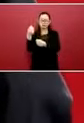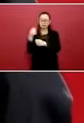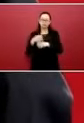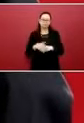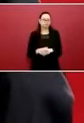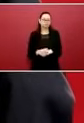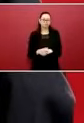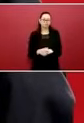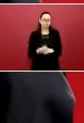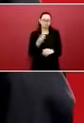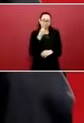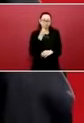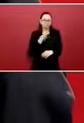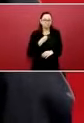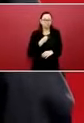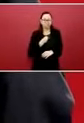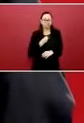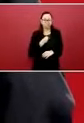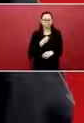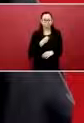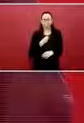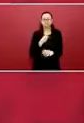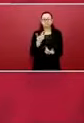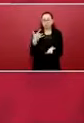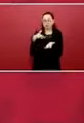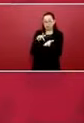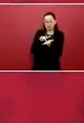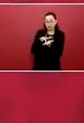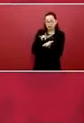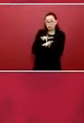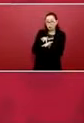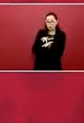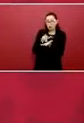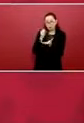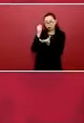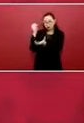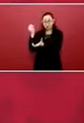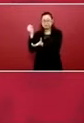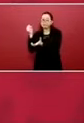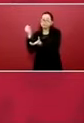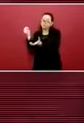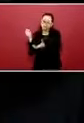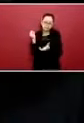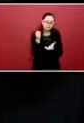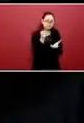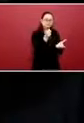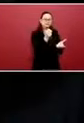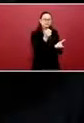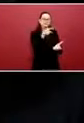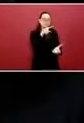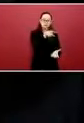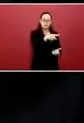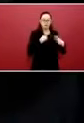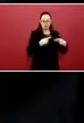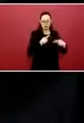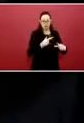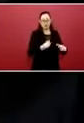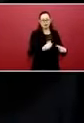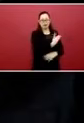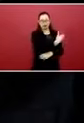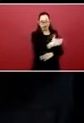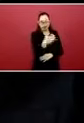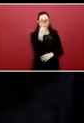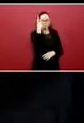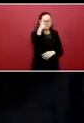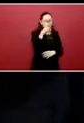sepan de que los apoyos van directo al ejidatario, al